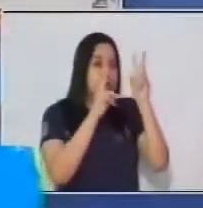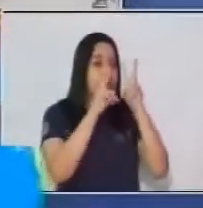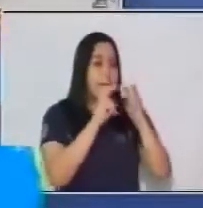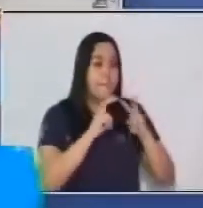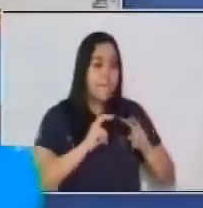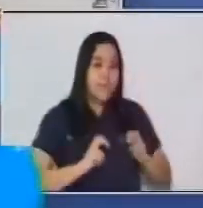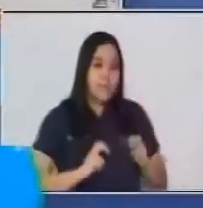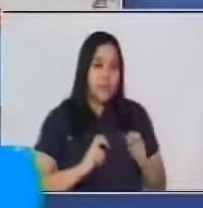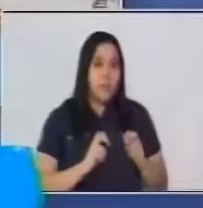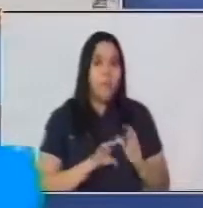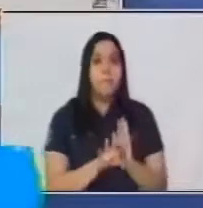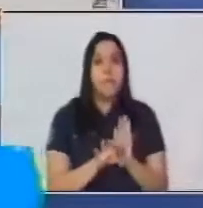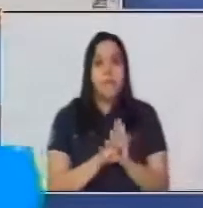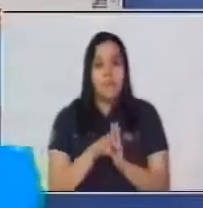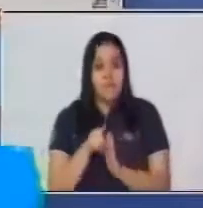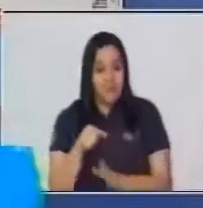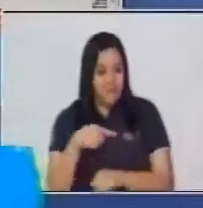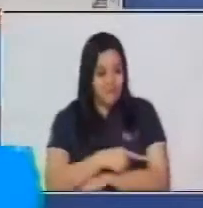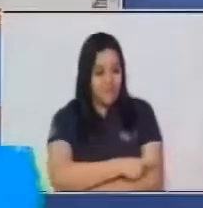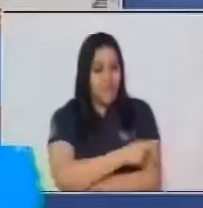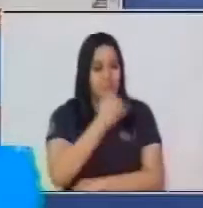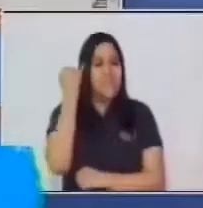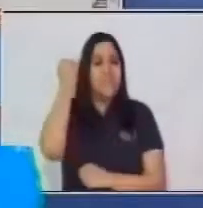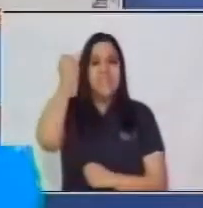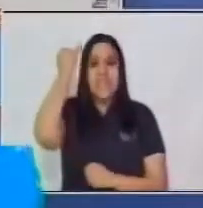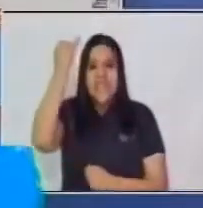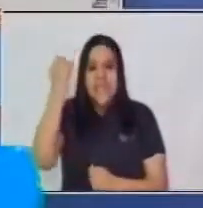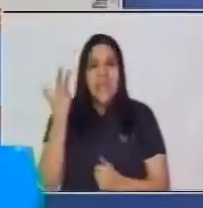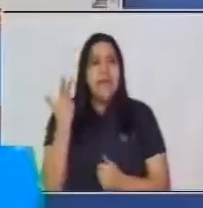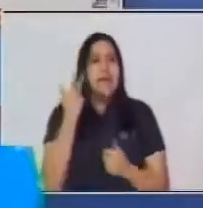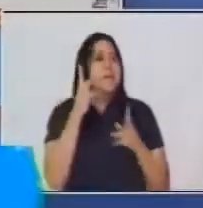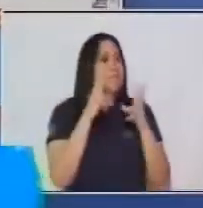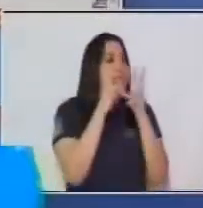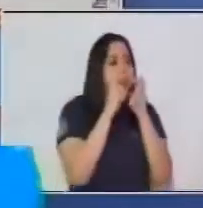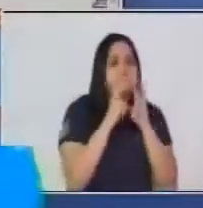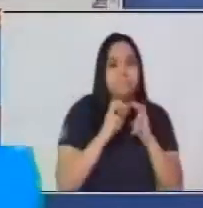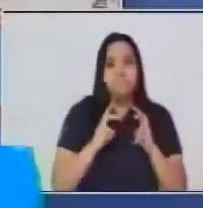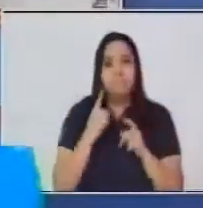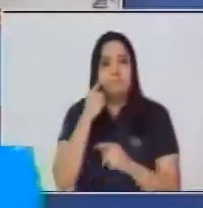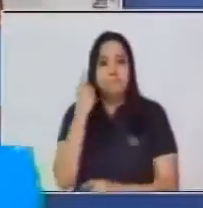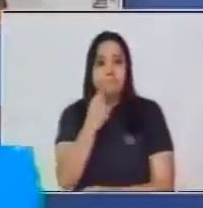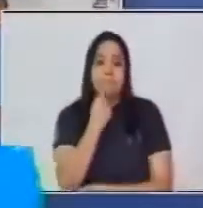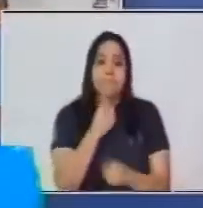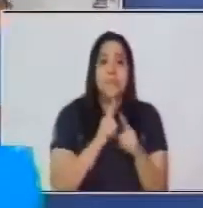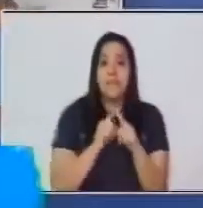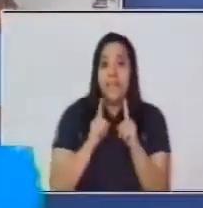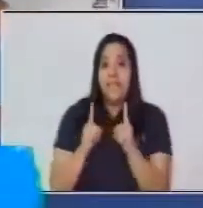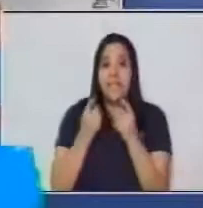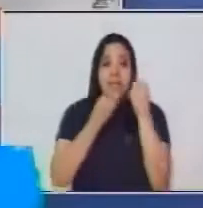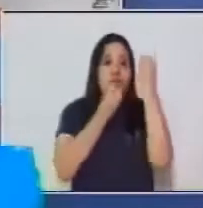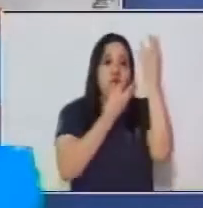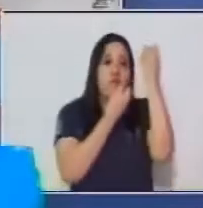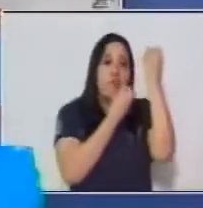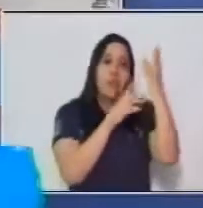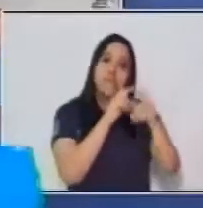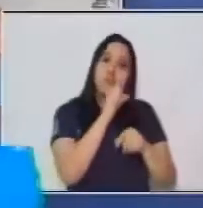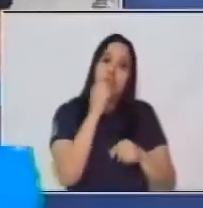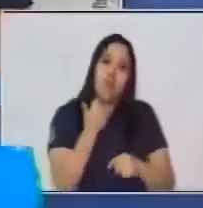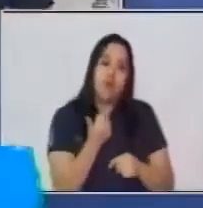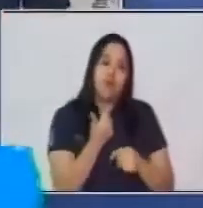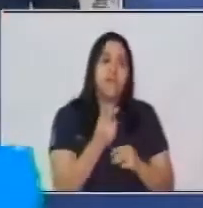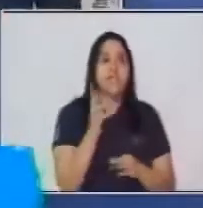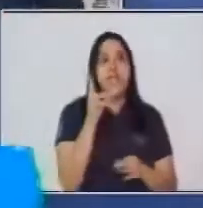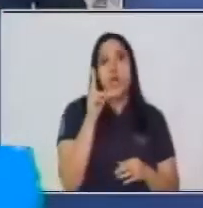que hay que profundizar esas ideas, ir a fuentes confiables, en cierta manera evitar escribir